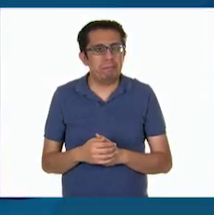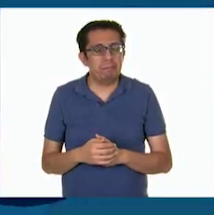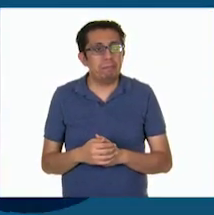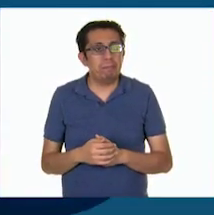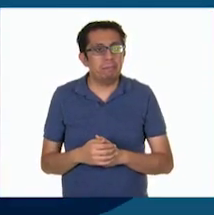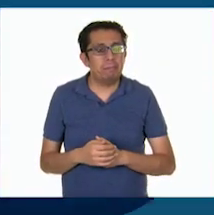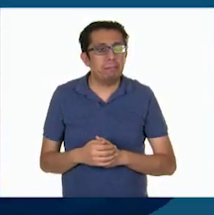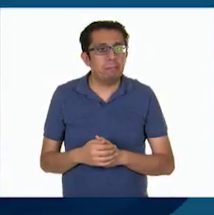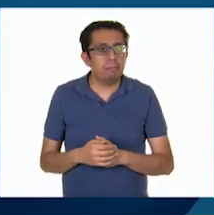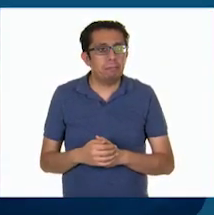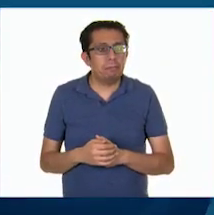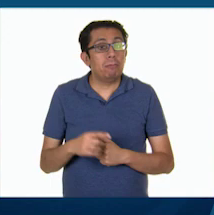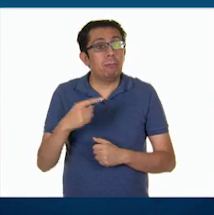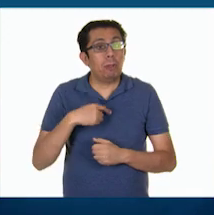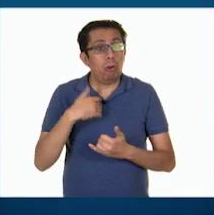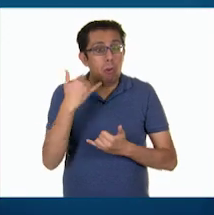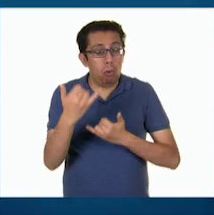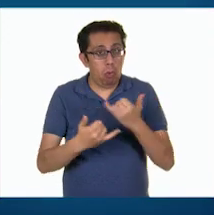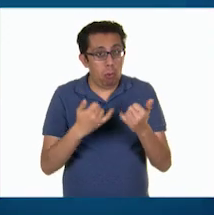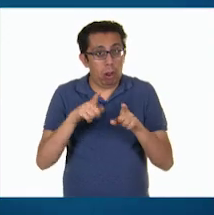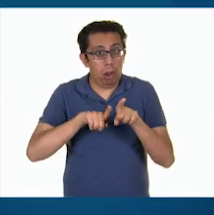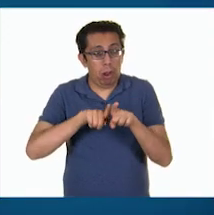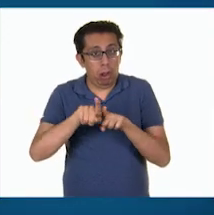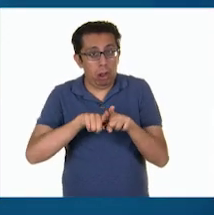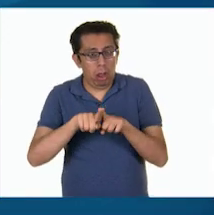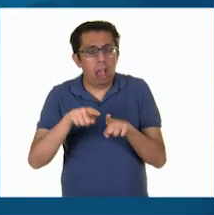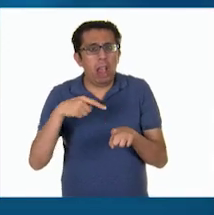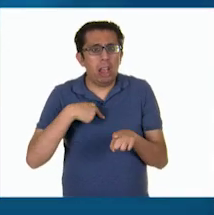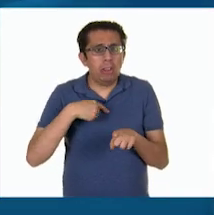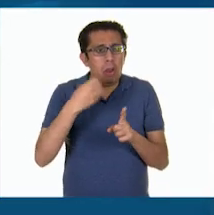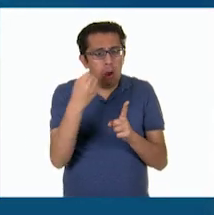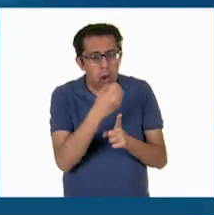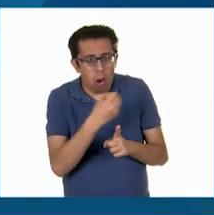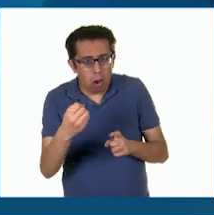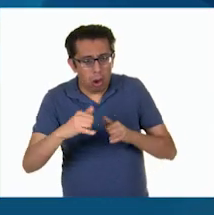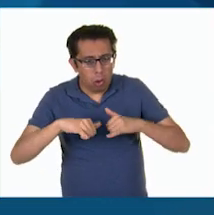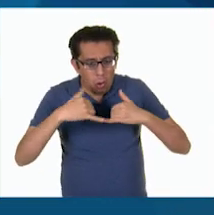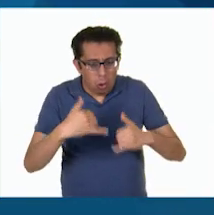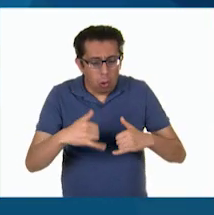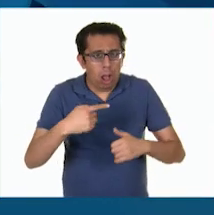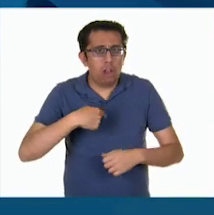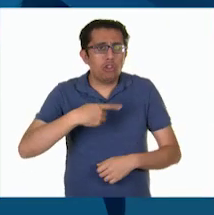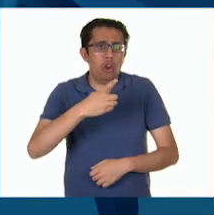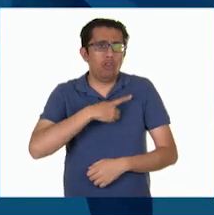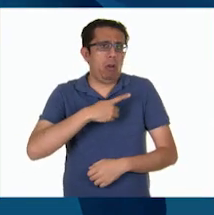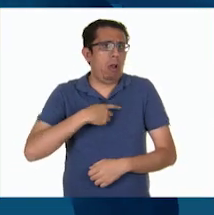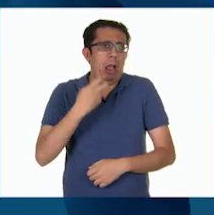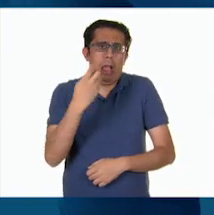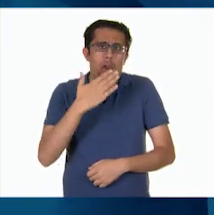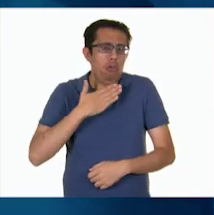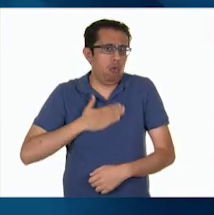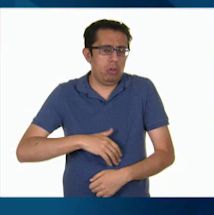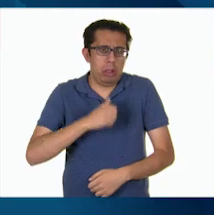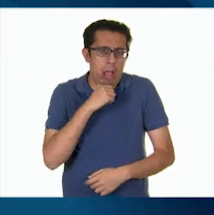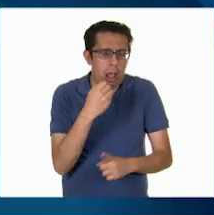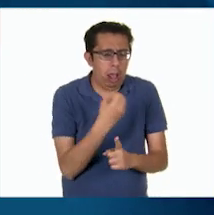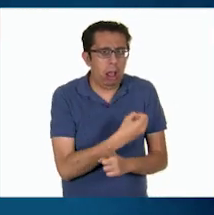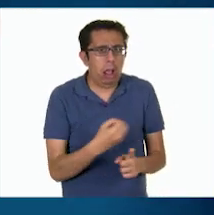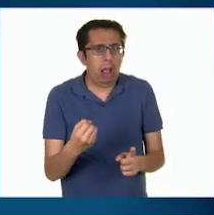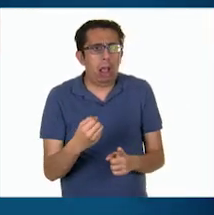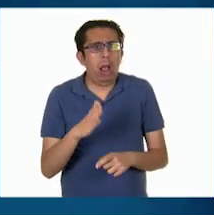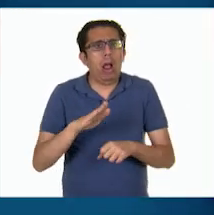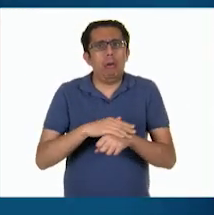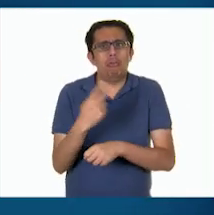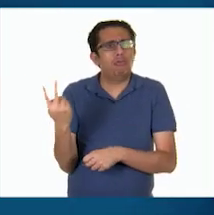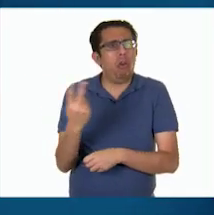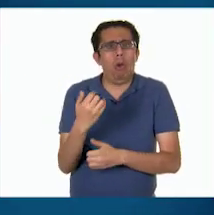Cuando juego con mi hermana y me toca recoger los juguetes, se me hace un poco injusto, ya que las dos jugamos